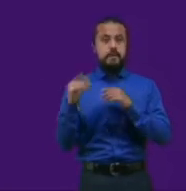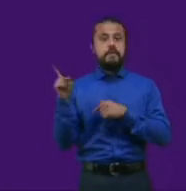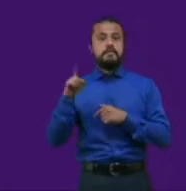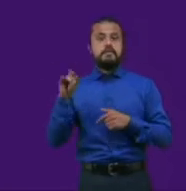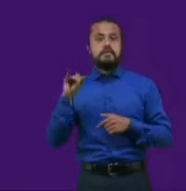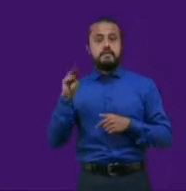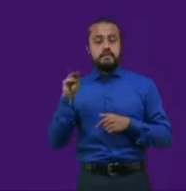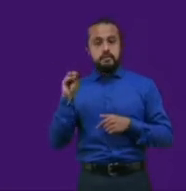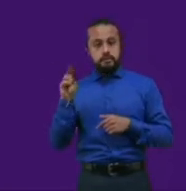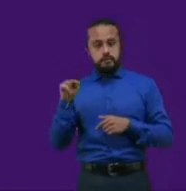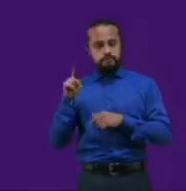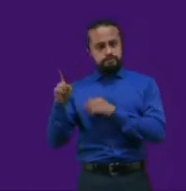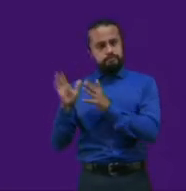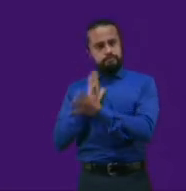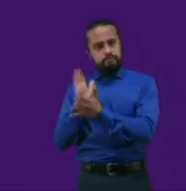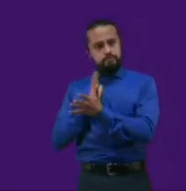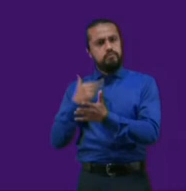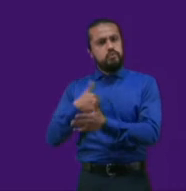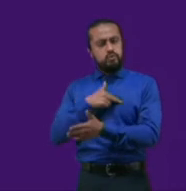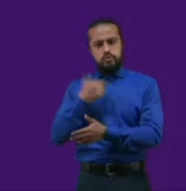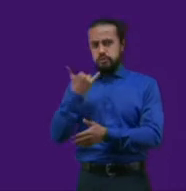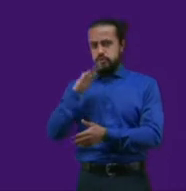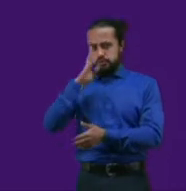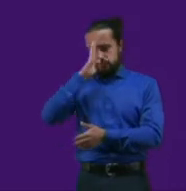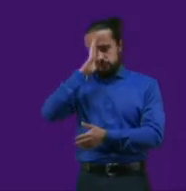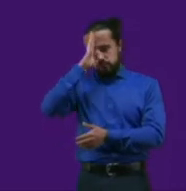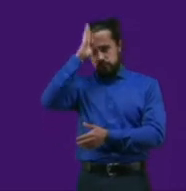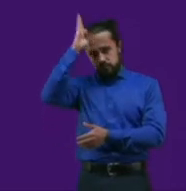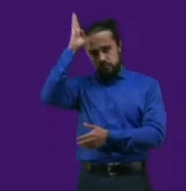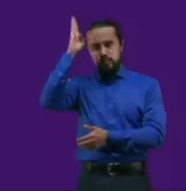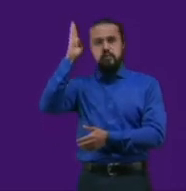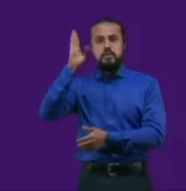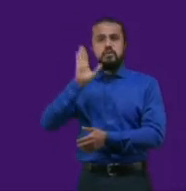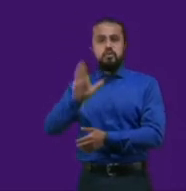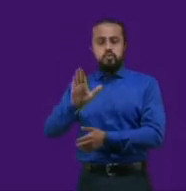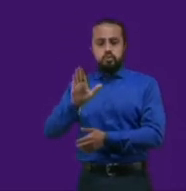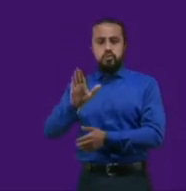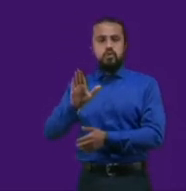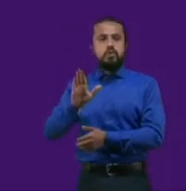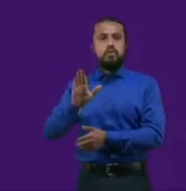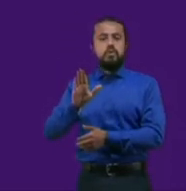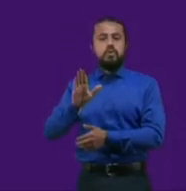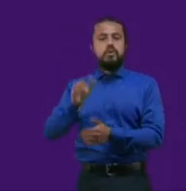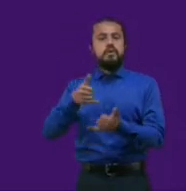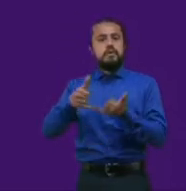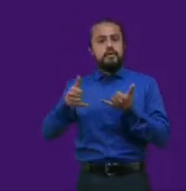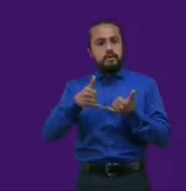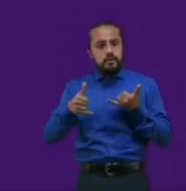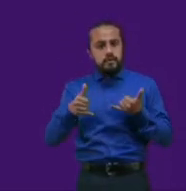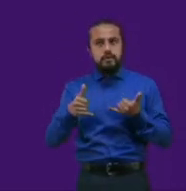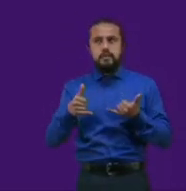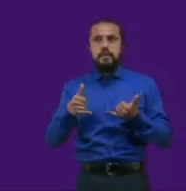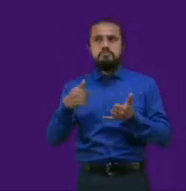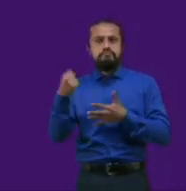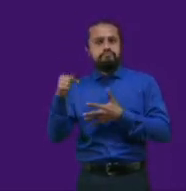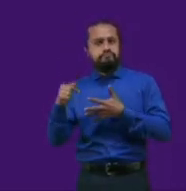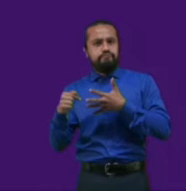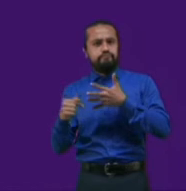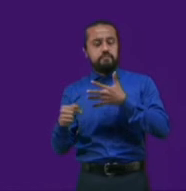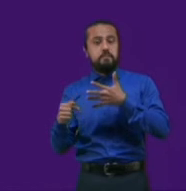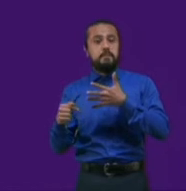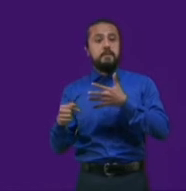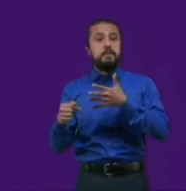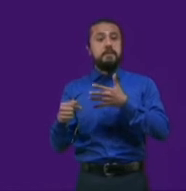estamos acostumbrados a que la línea de ingresos sea muy importante y la EBITDA y en fin. Cuando uno